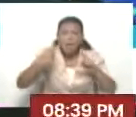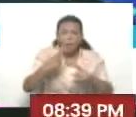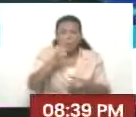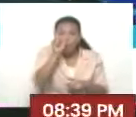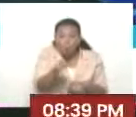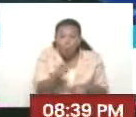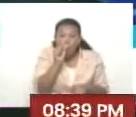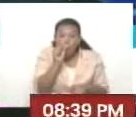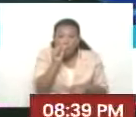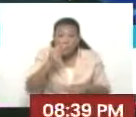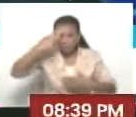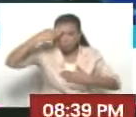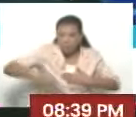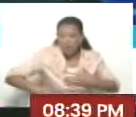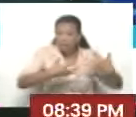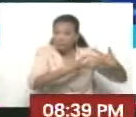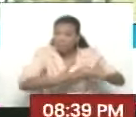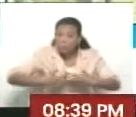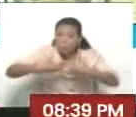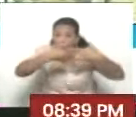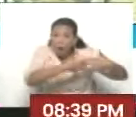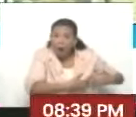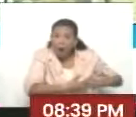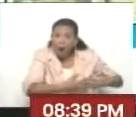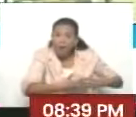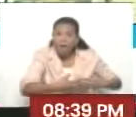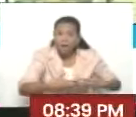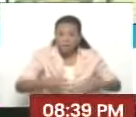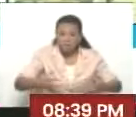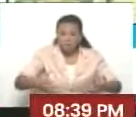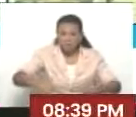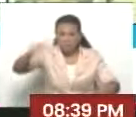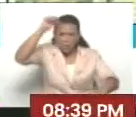muchacho, soldado de la Fuerza Aérea, se